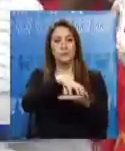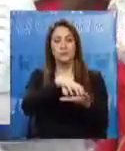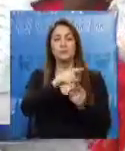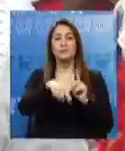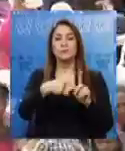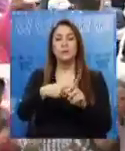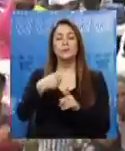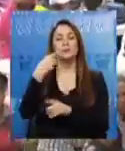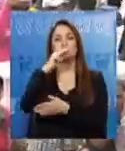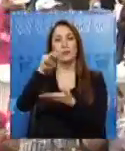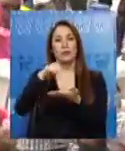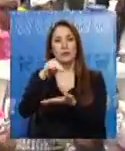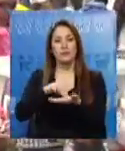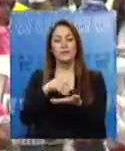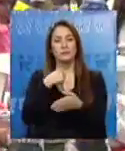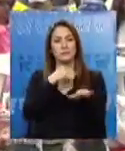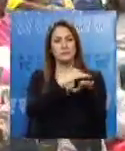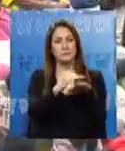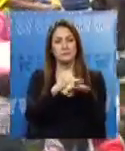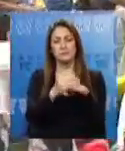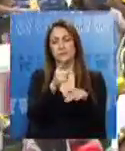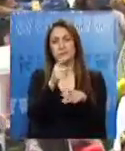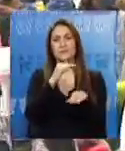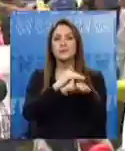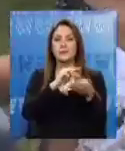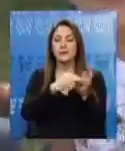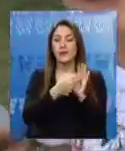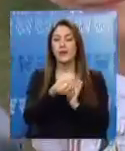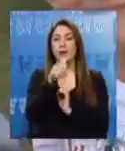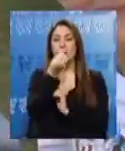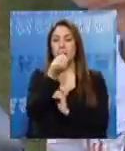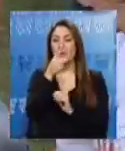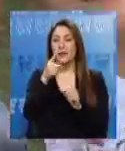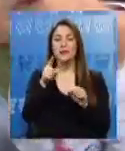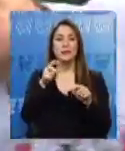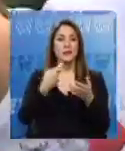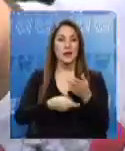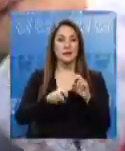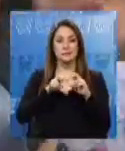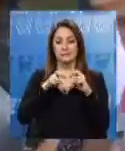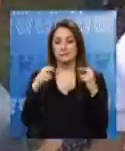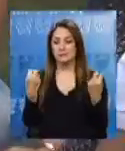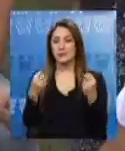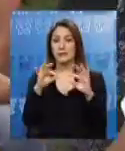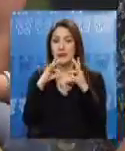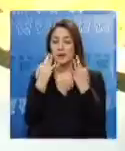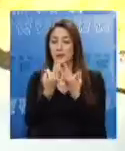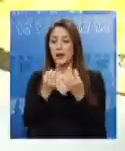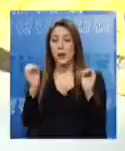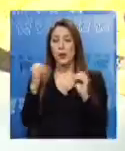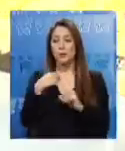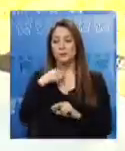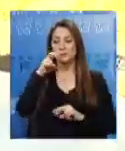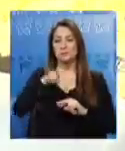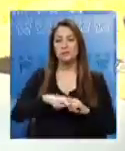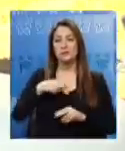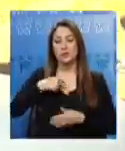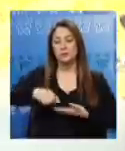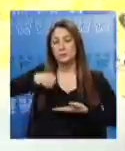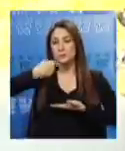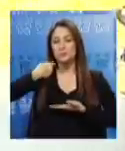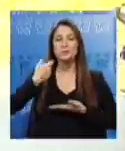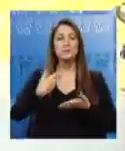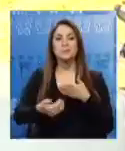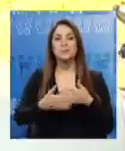de Manabí. El recinto lució un lleno total y no importaba si el plato se comía en una mesa en compañía de la familia o sentado solito en el césped. Lo importante